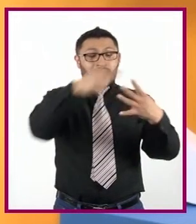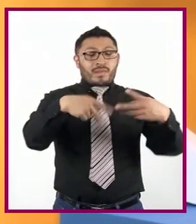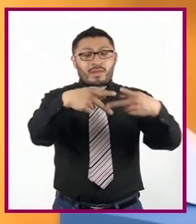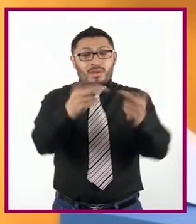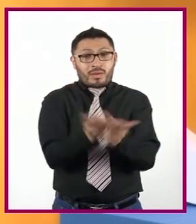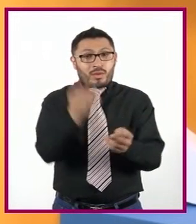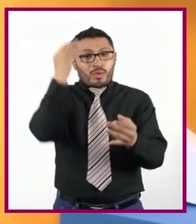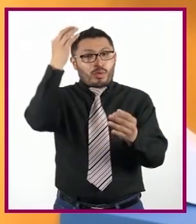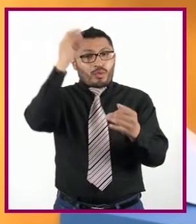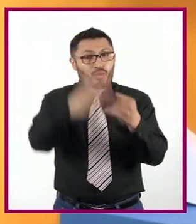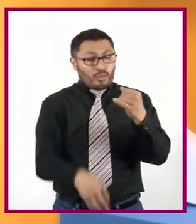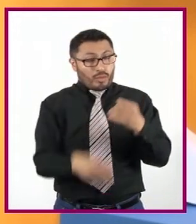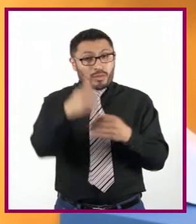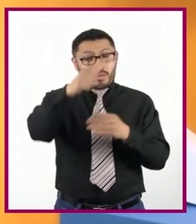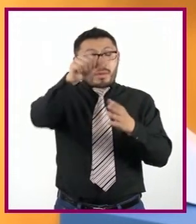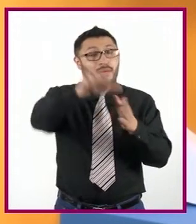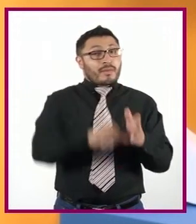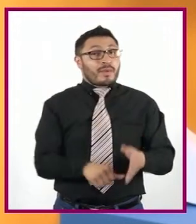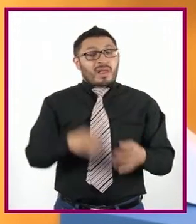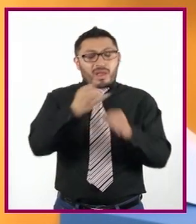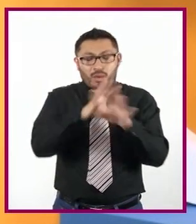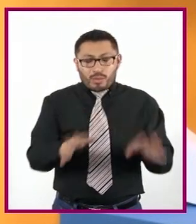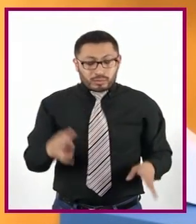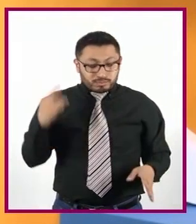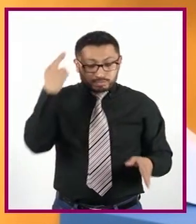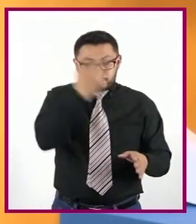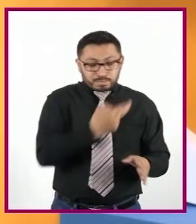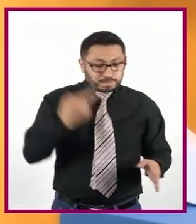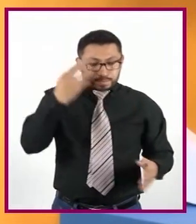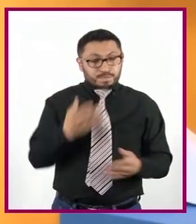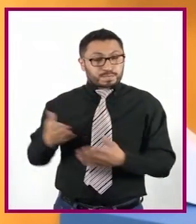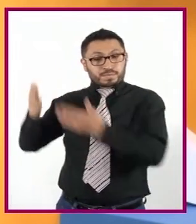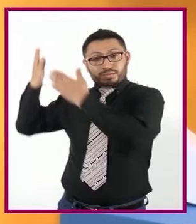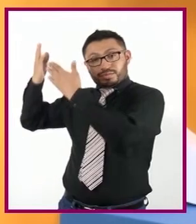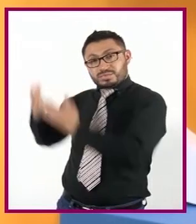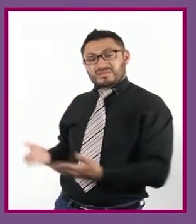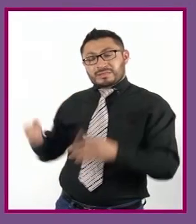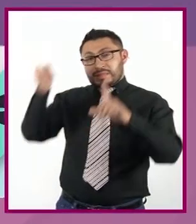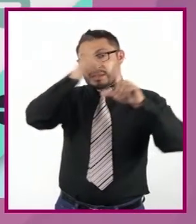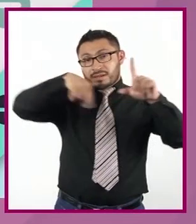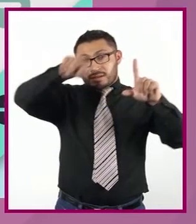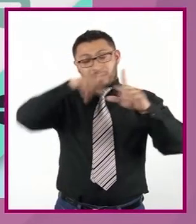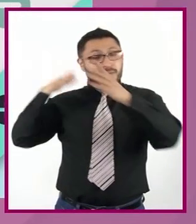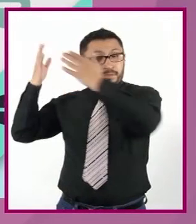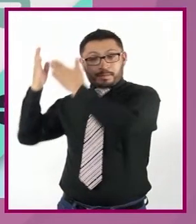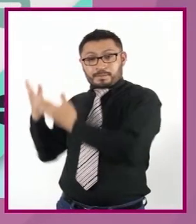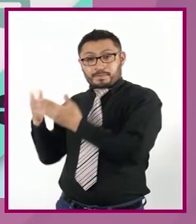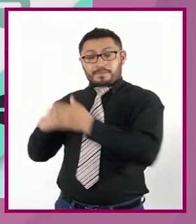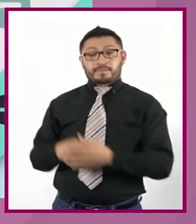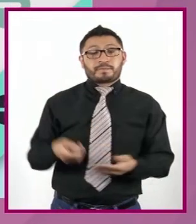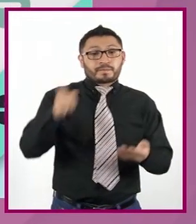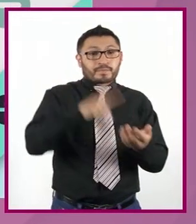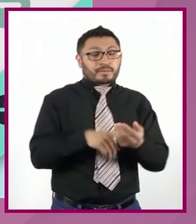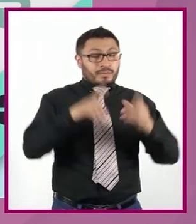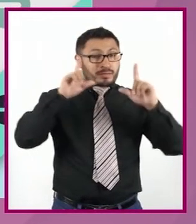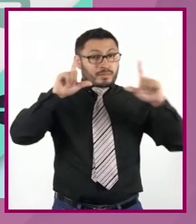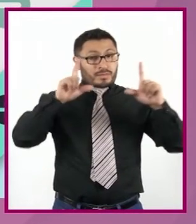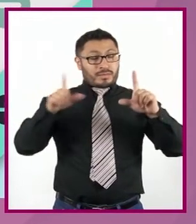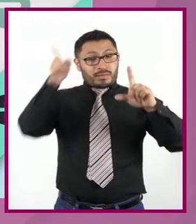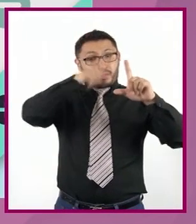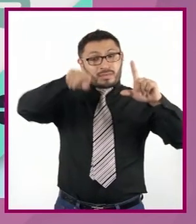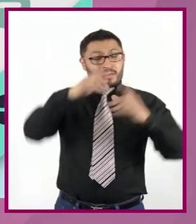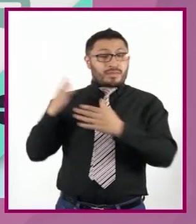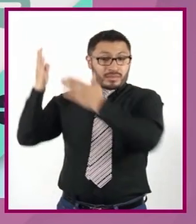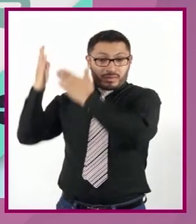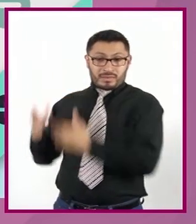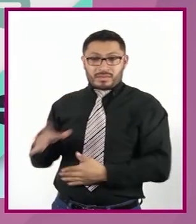último semestre y la información se puede apreciar en la siguiente gráfica circular. En la gráfica se observa